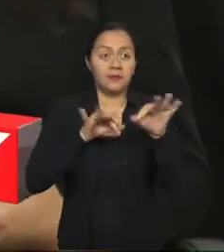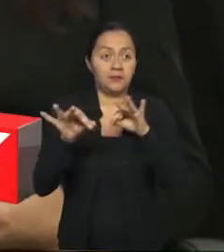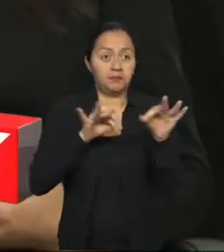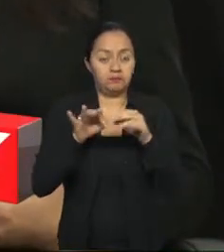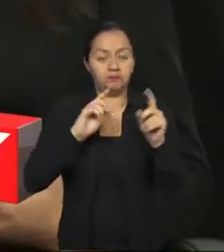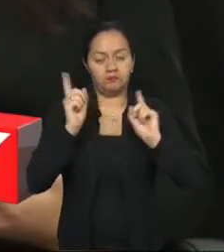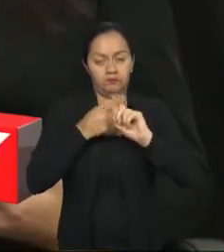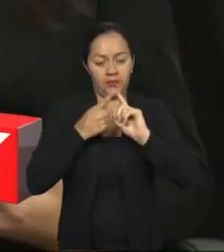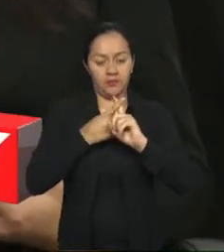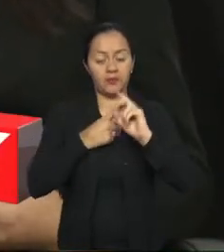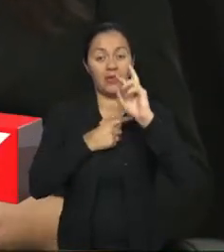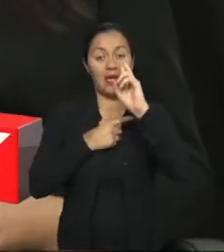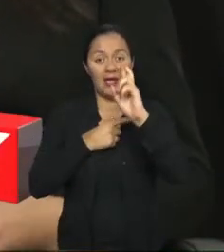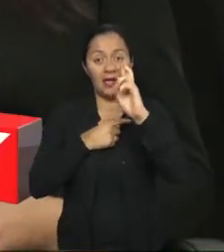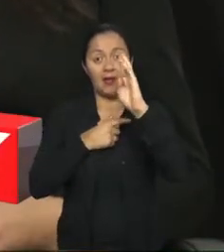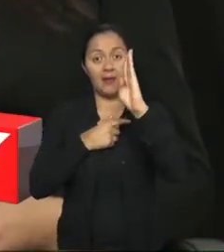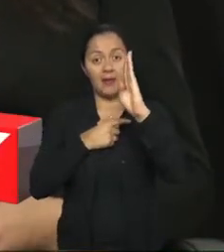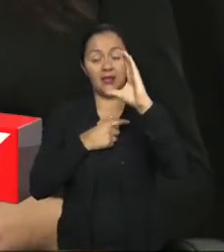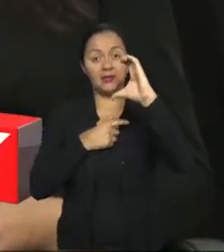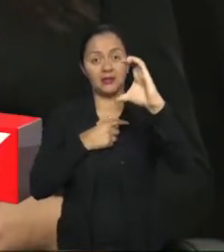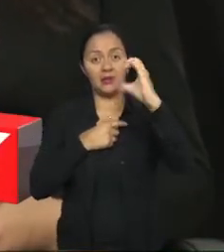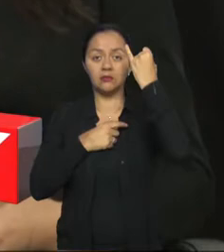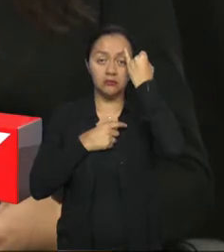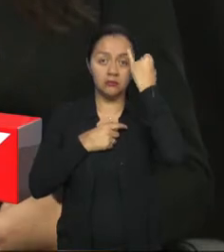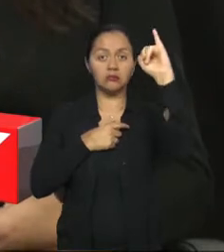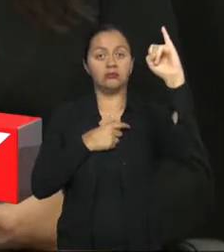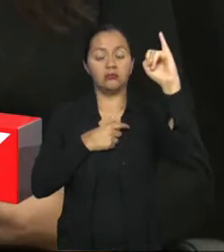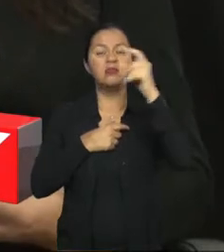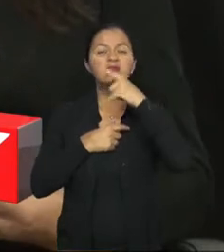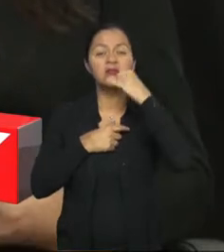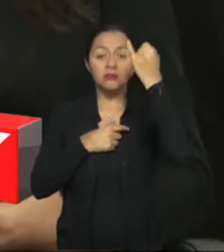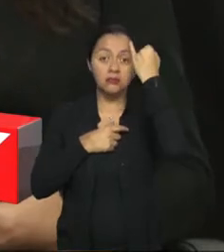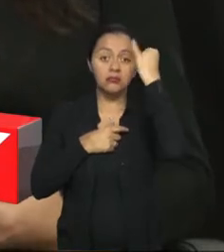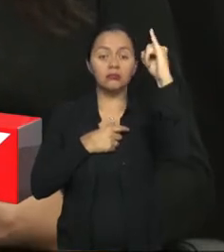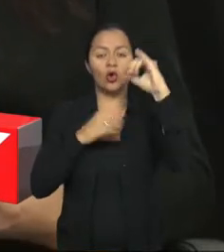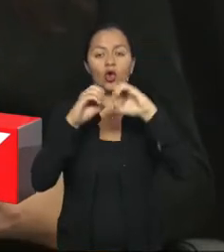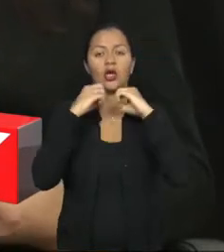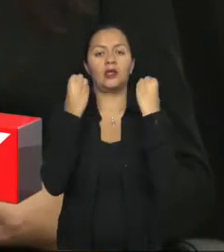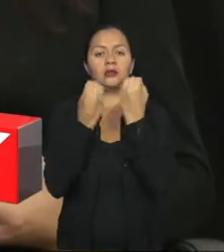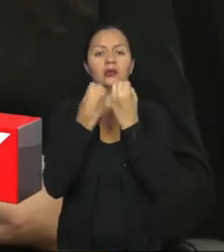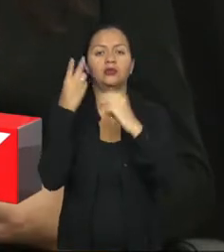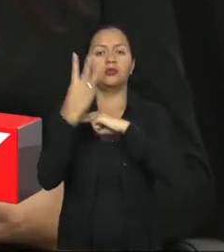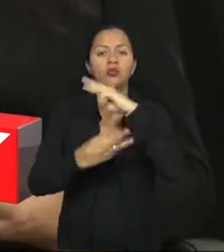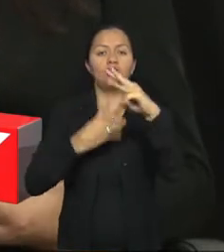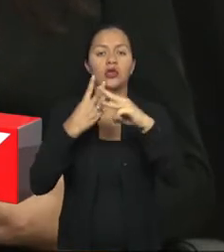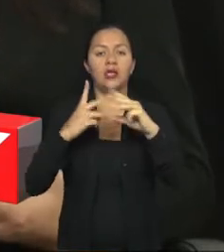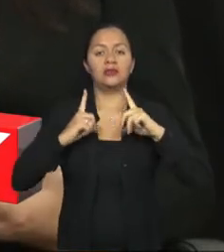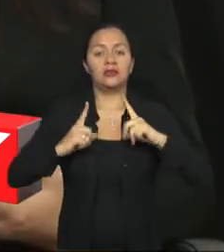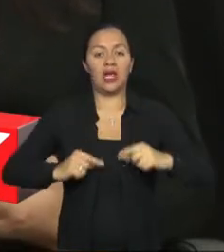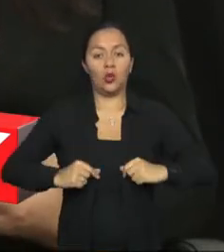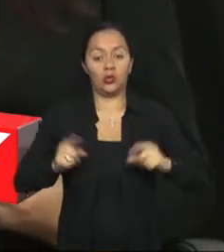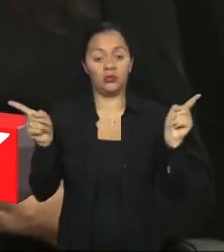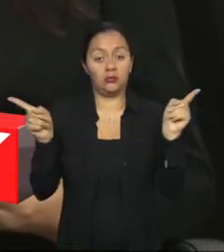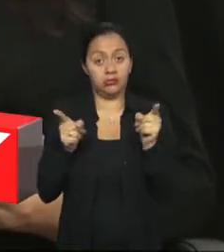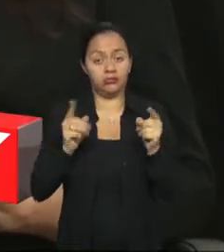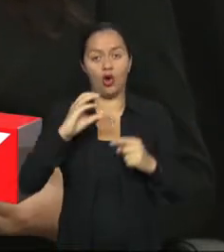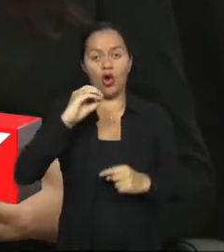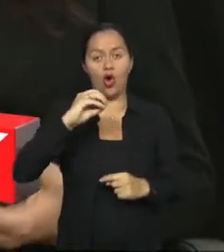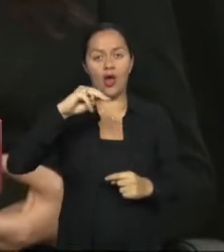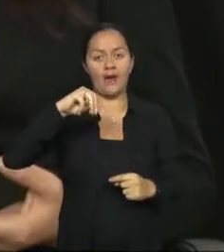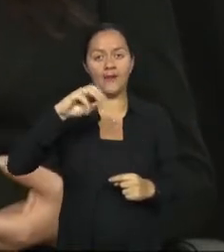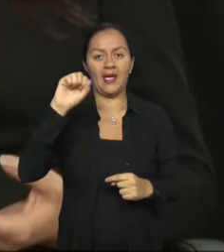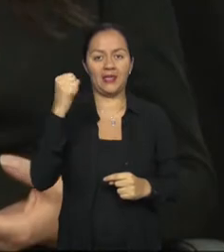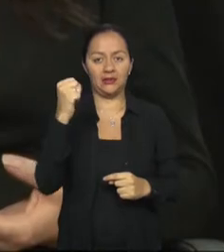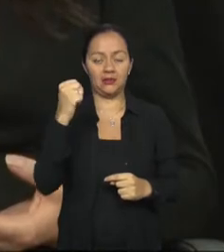RBC nació de una iniciativa de la OMS. Nosotros hemos adoptado esto, ahora lo llamamos el desarrollo